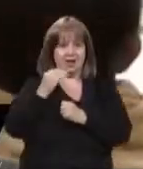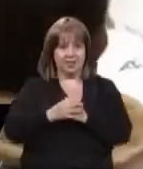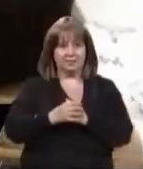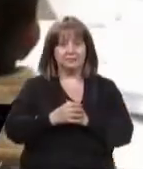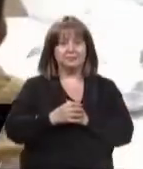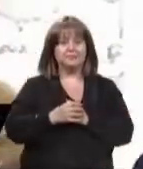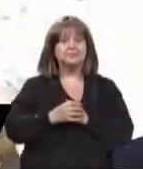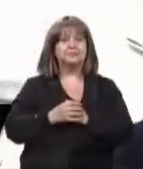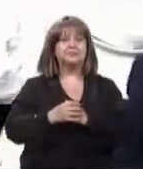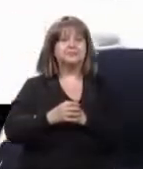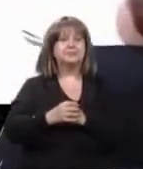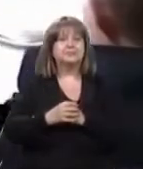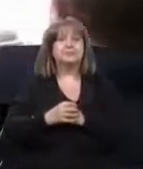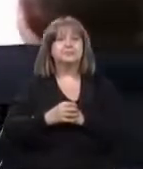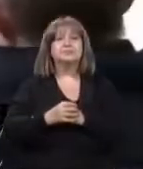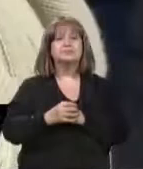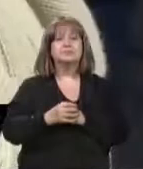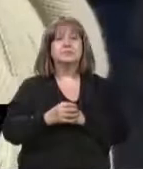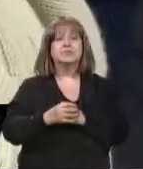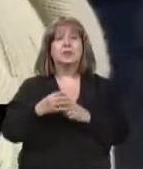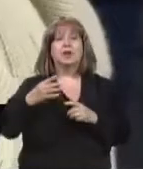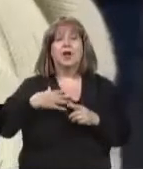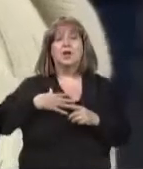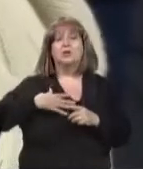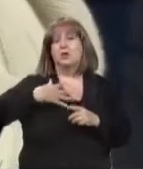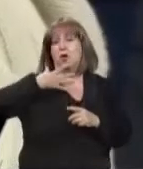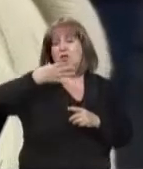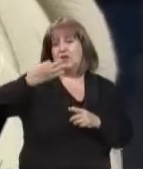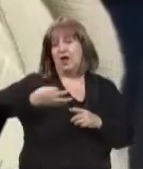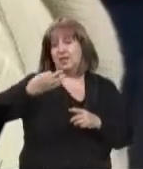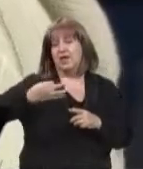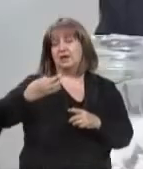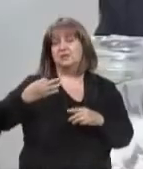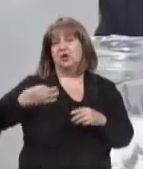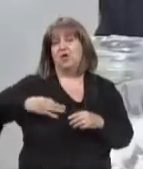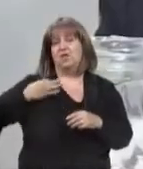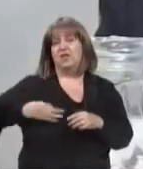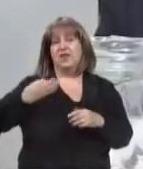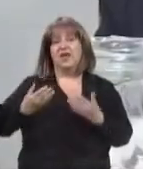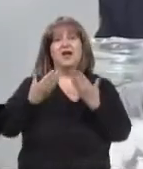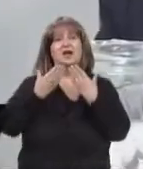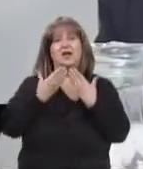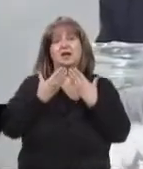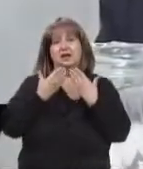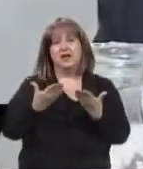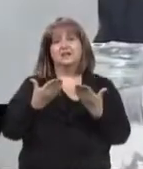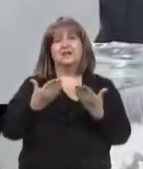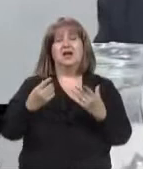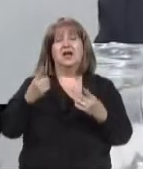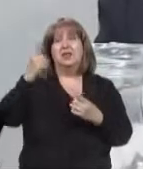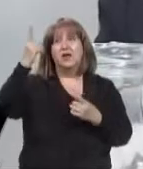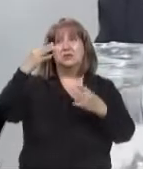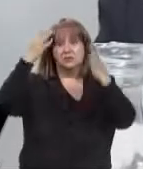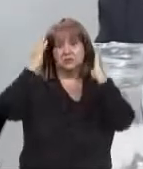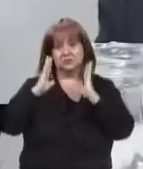viva por Dios y por la Virgen, realmente. Así que me pareció que si tenía que agradecer a Dios y a la Virgen, tenía